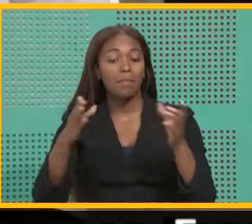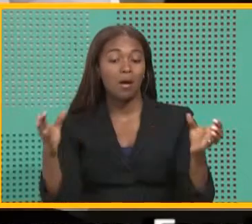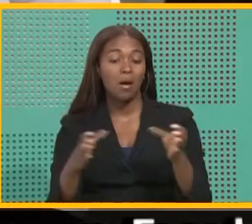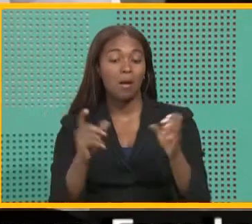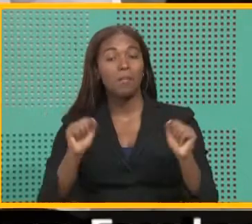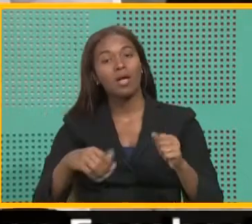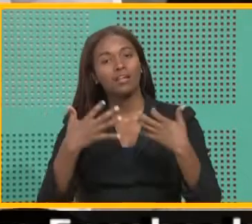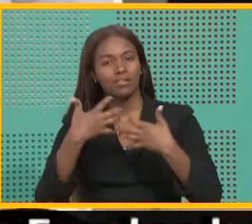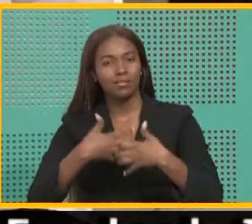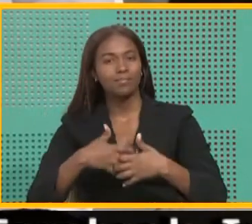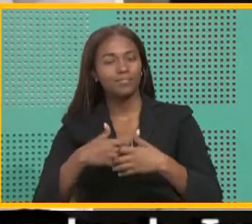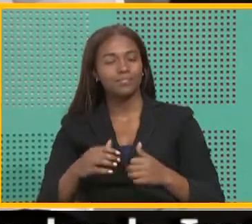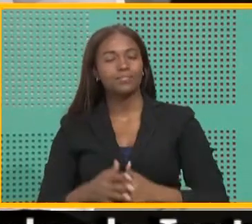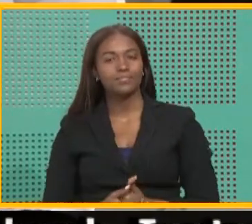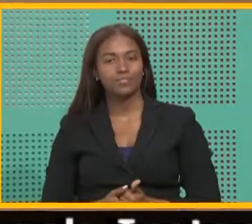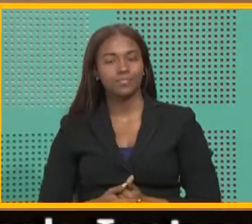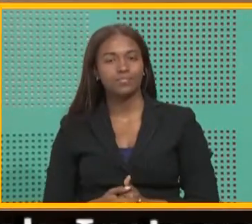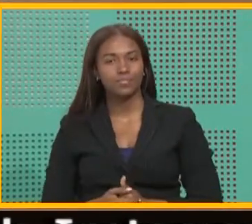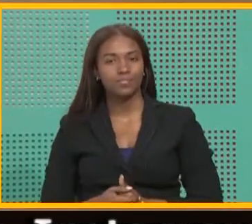empresa.